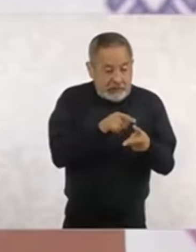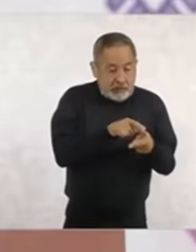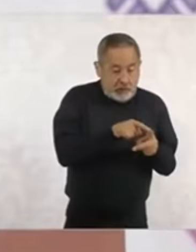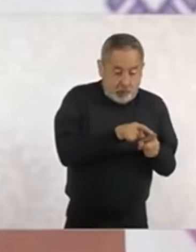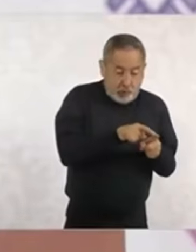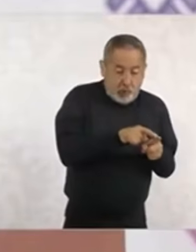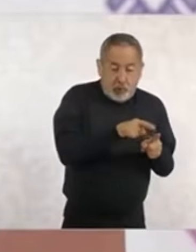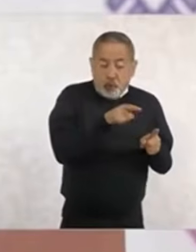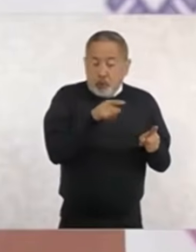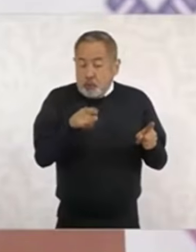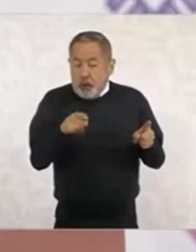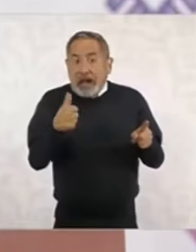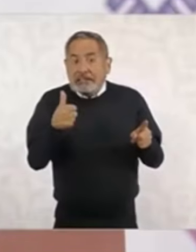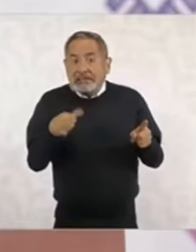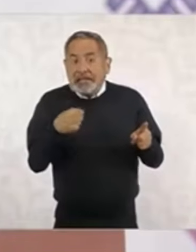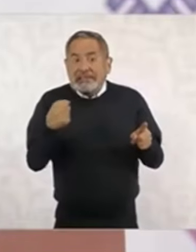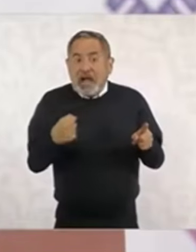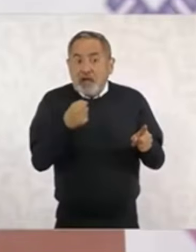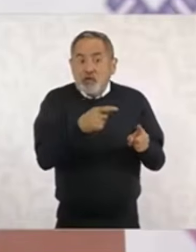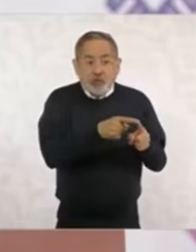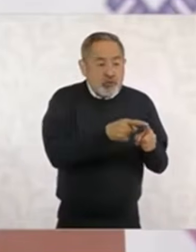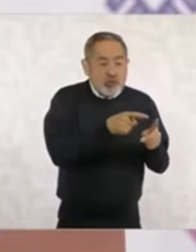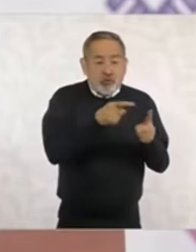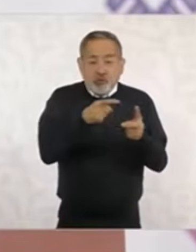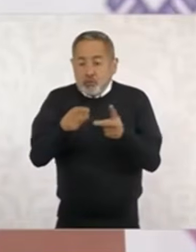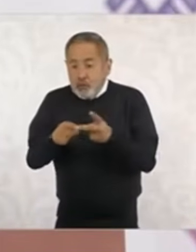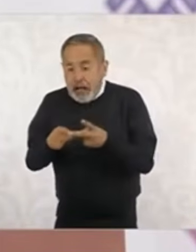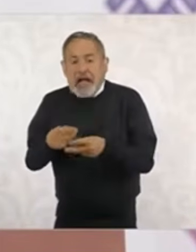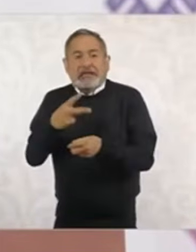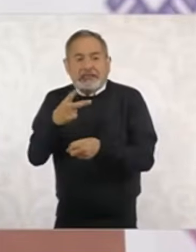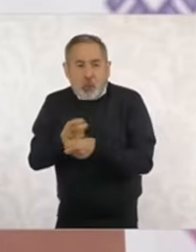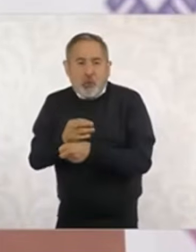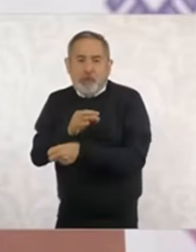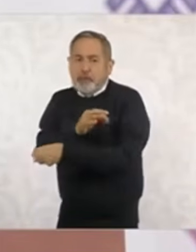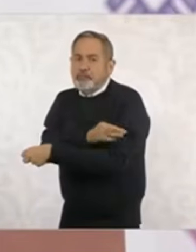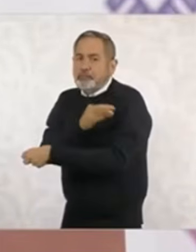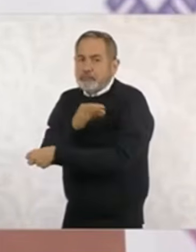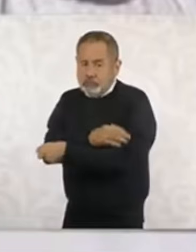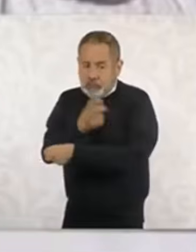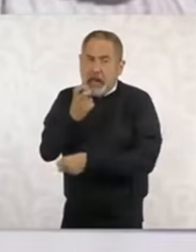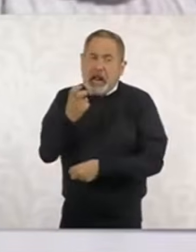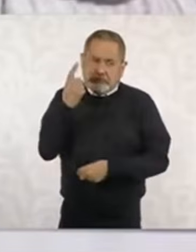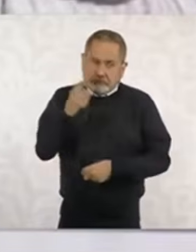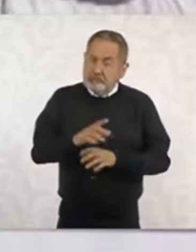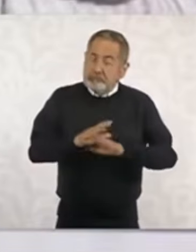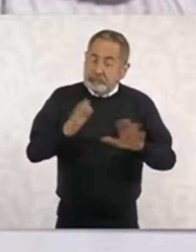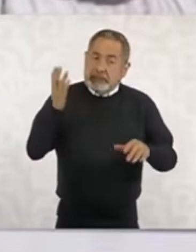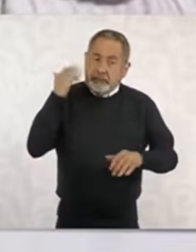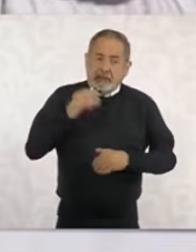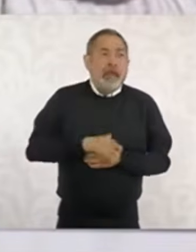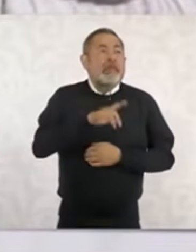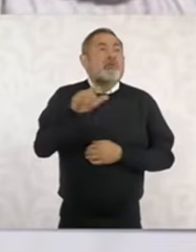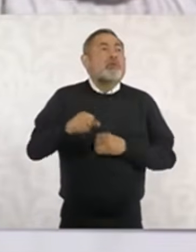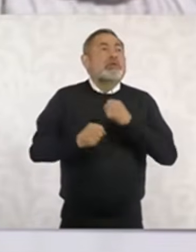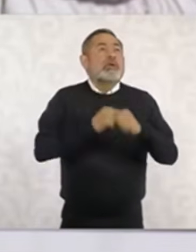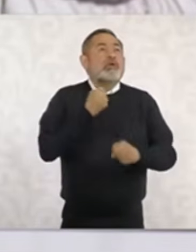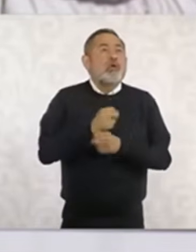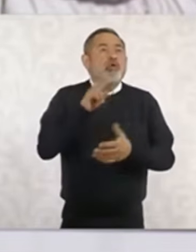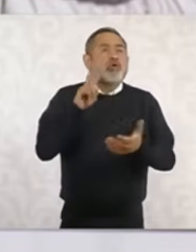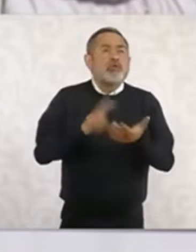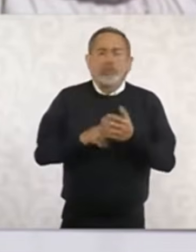años. Así era la indicación. A partir del 2021, ¿es